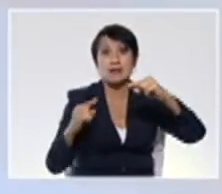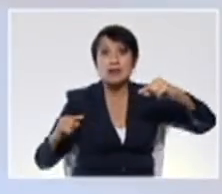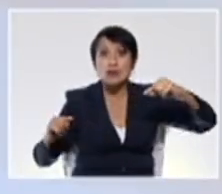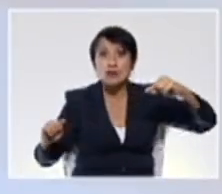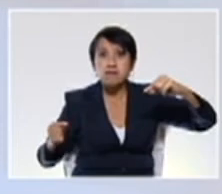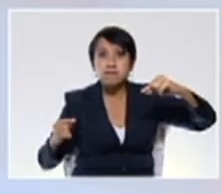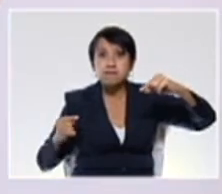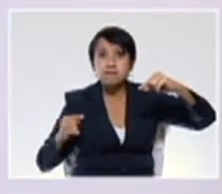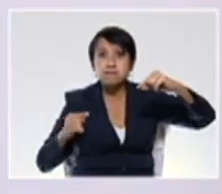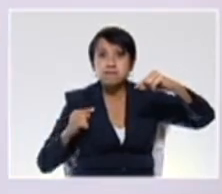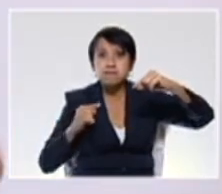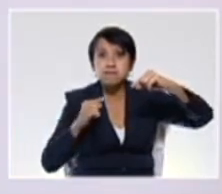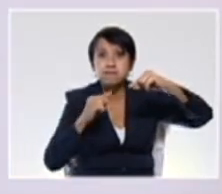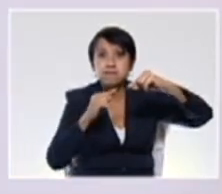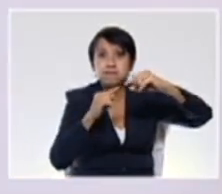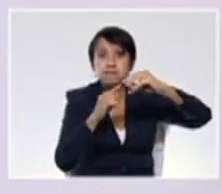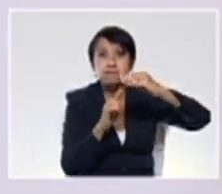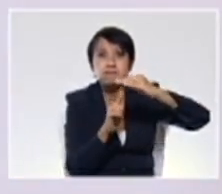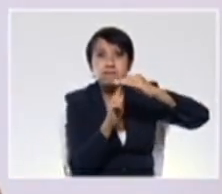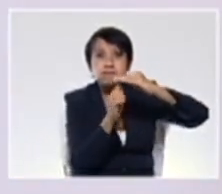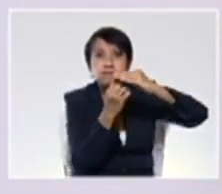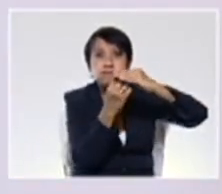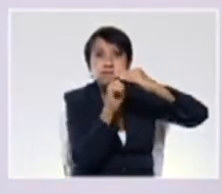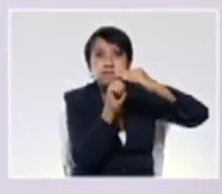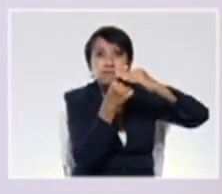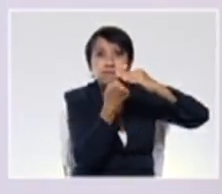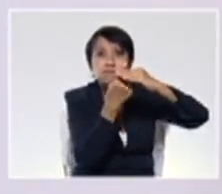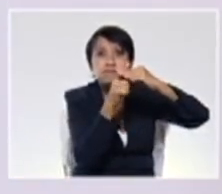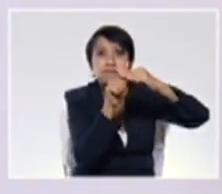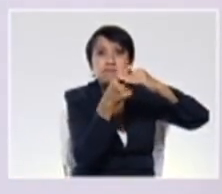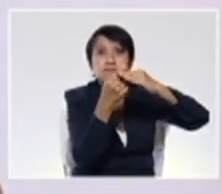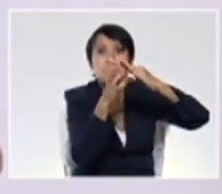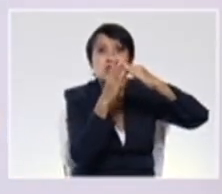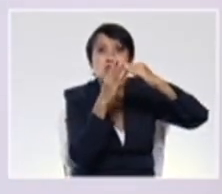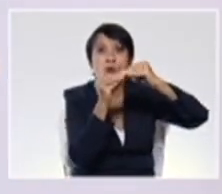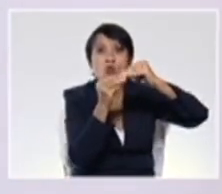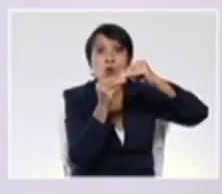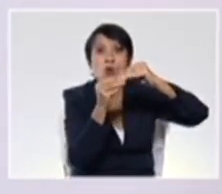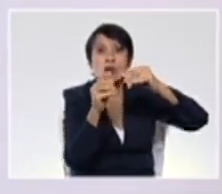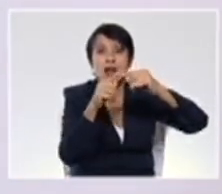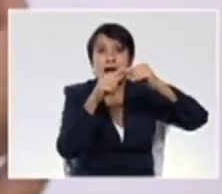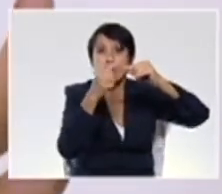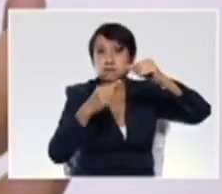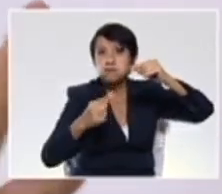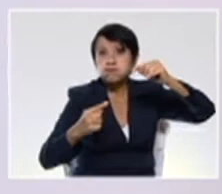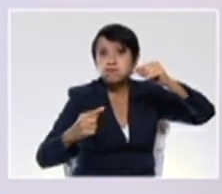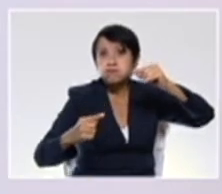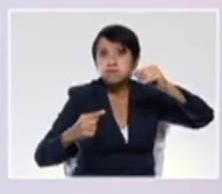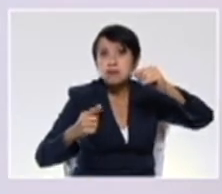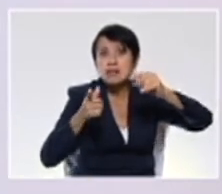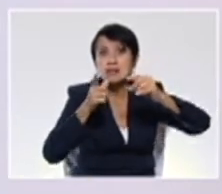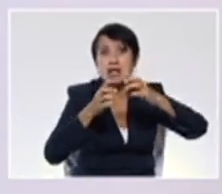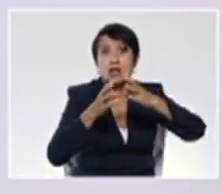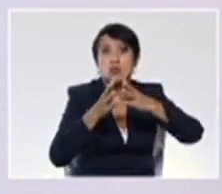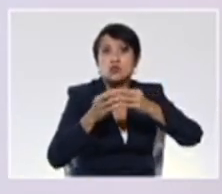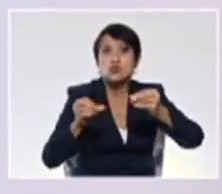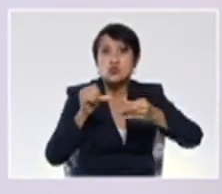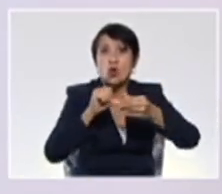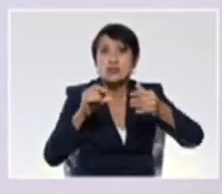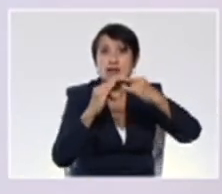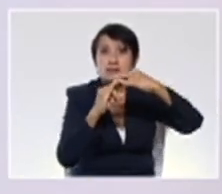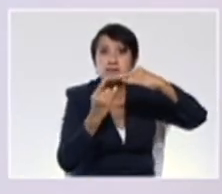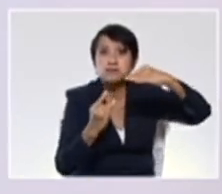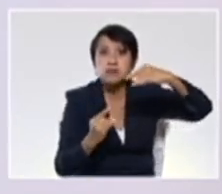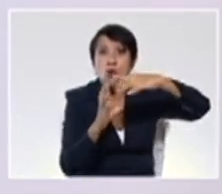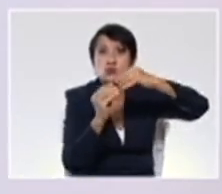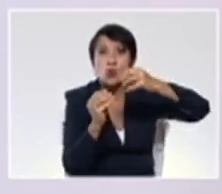en la corriente, ¿sí? Vamos a mostrarlo aquí lateral para que lo vean. Vean que la corriente entonces pasa a este campo electromagnético, de eso